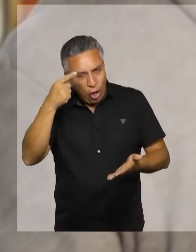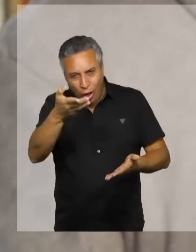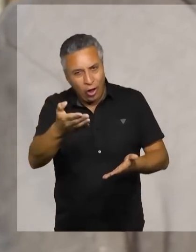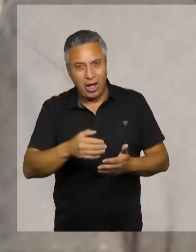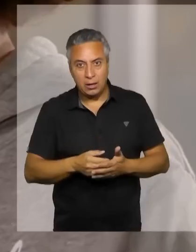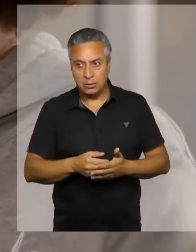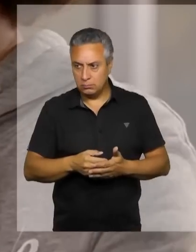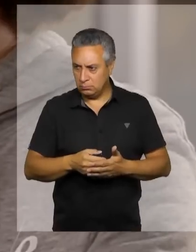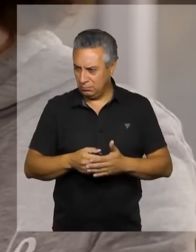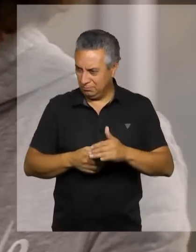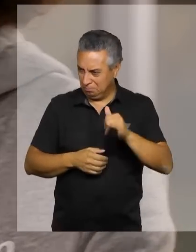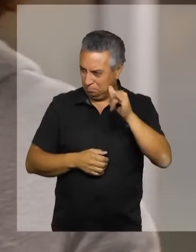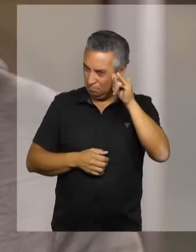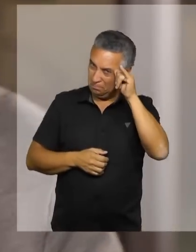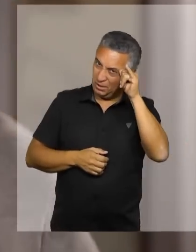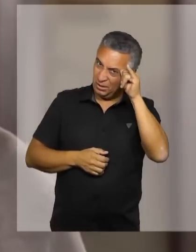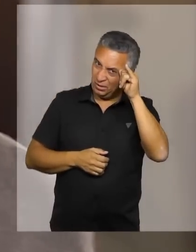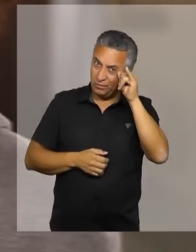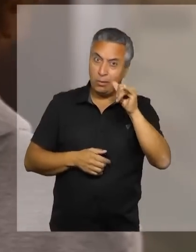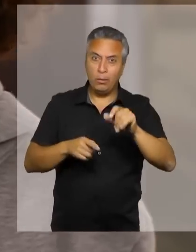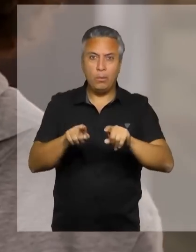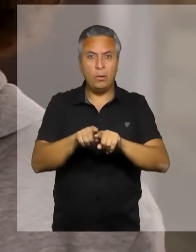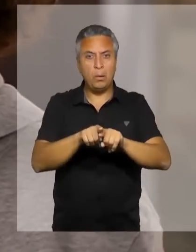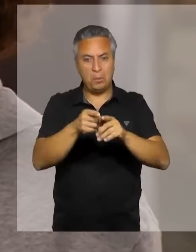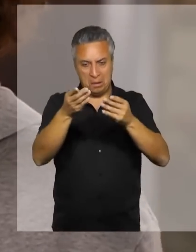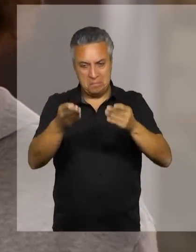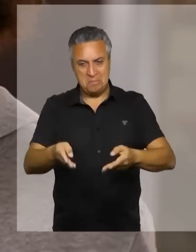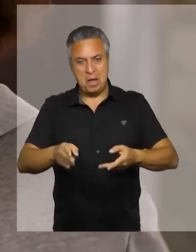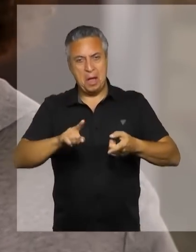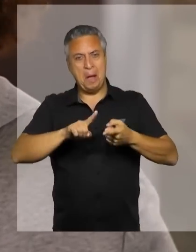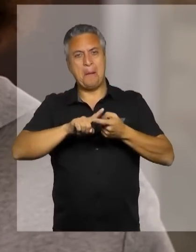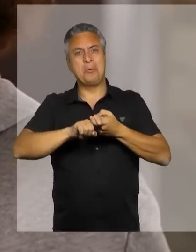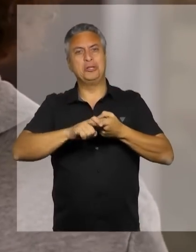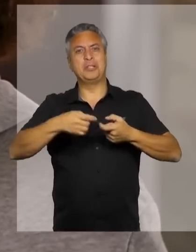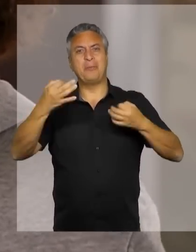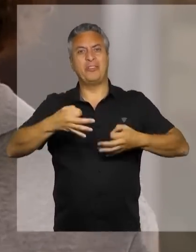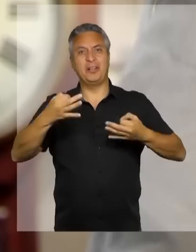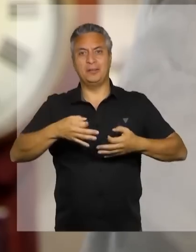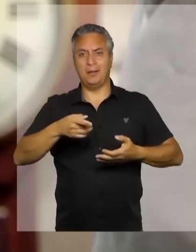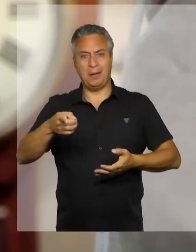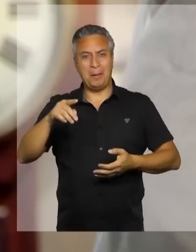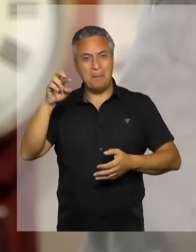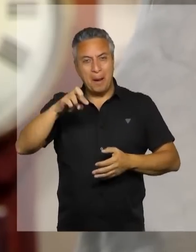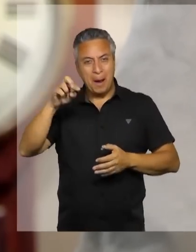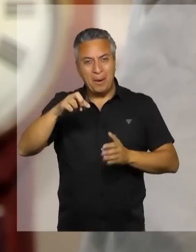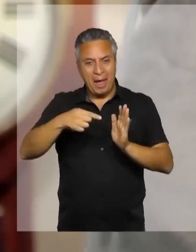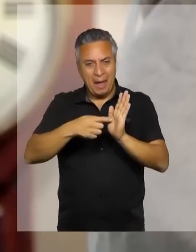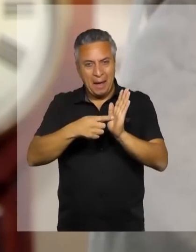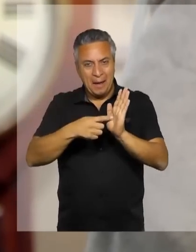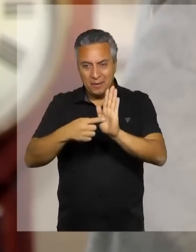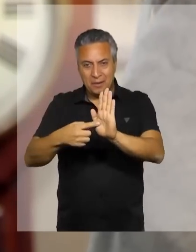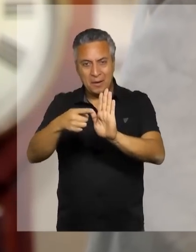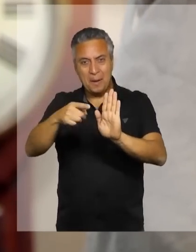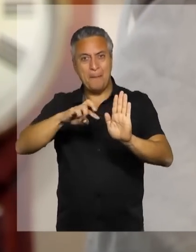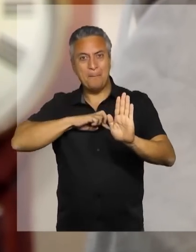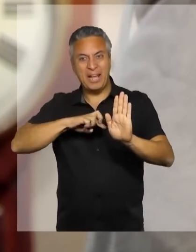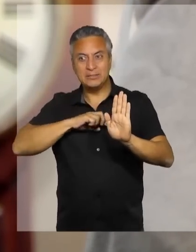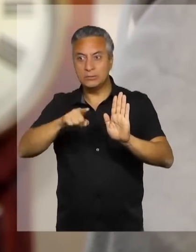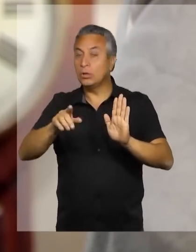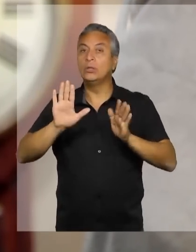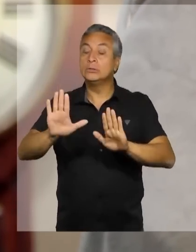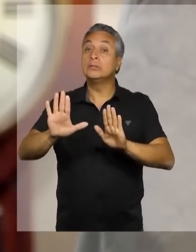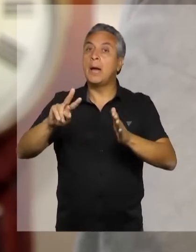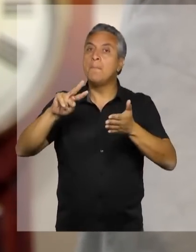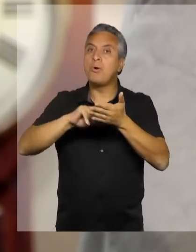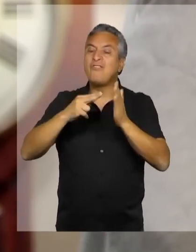¿Perdón? Es que seguís dándote las de esposa perfecta a pesar de que te mostré las fotos de mi papá y la Pachi. Ese es problema mío, ¿ok? Simón, es